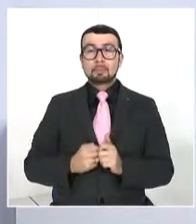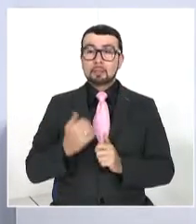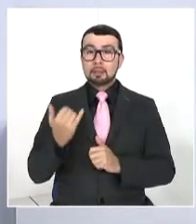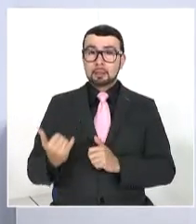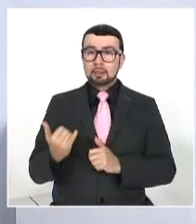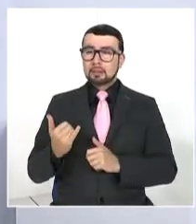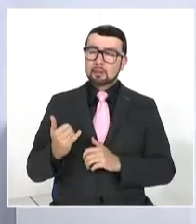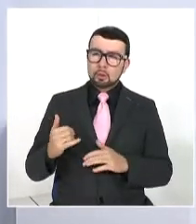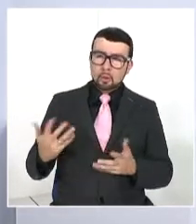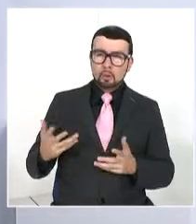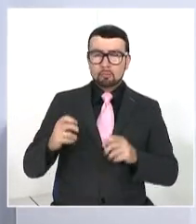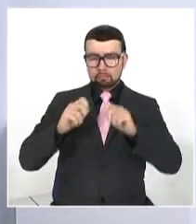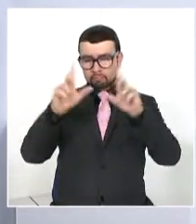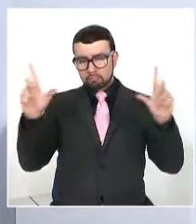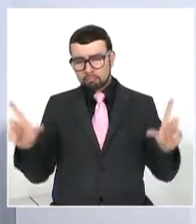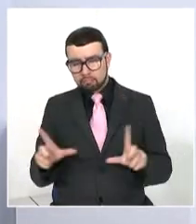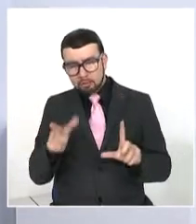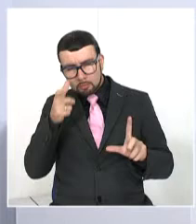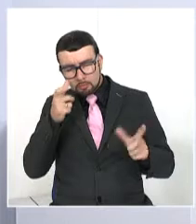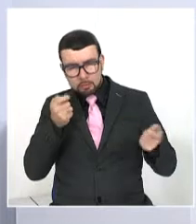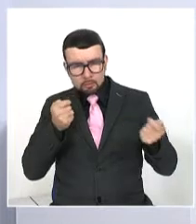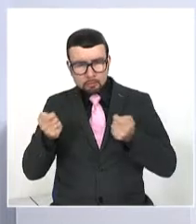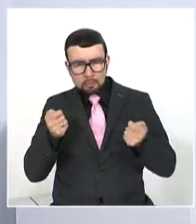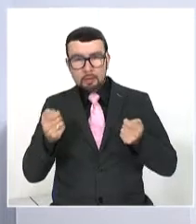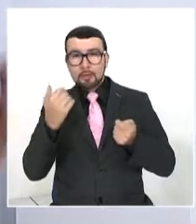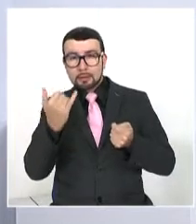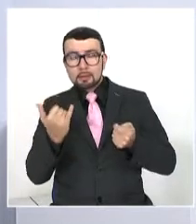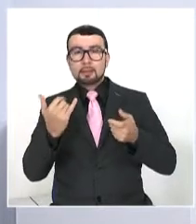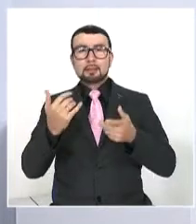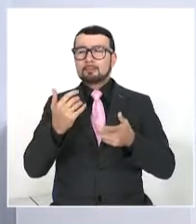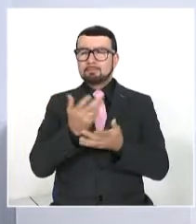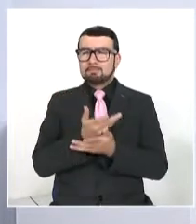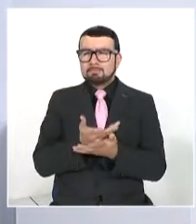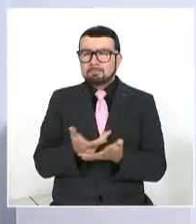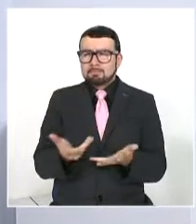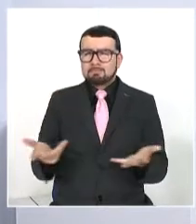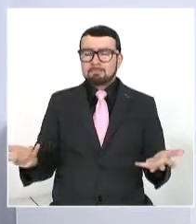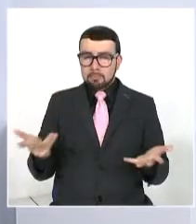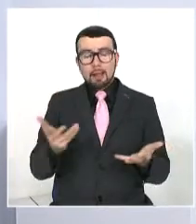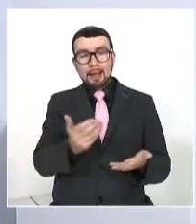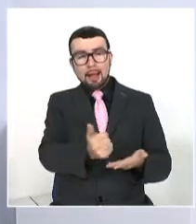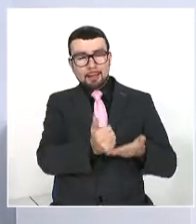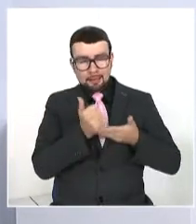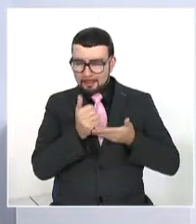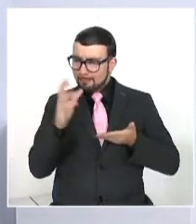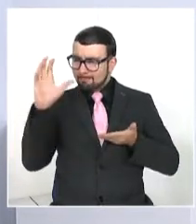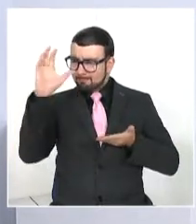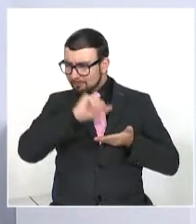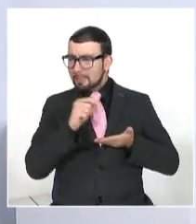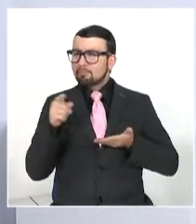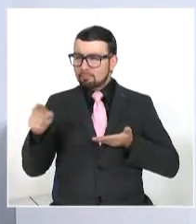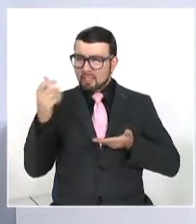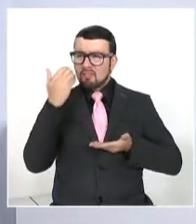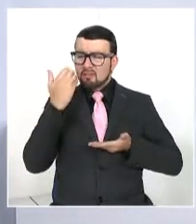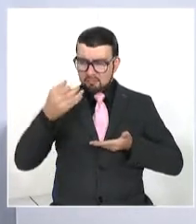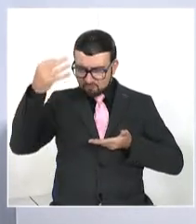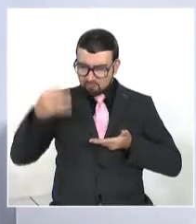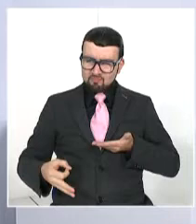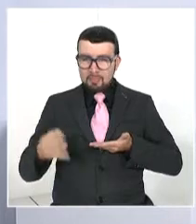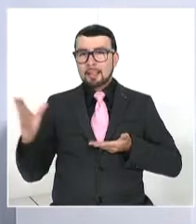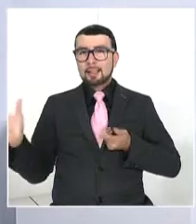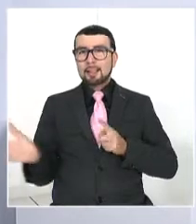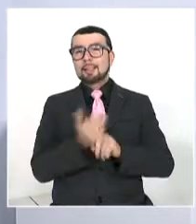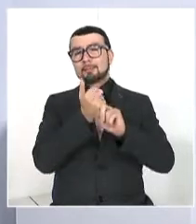de imagenología, todos los tags, resonancias, todo lo que nos ayuda para poder realizar un buen diagnóstico y a partir de un